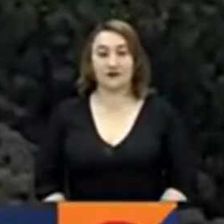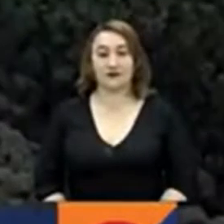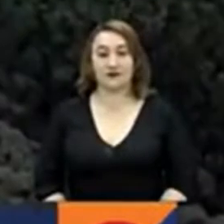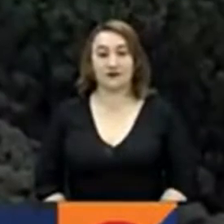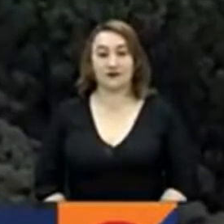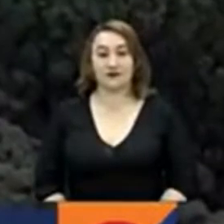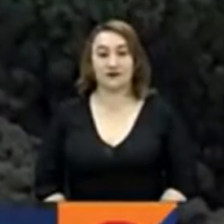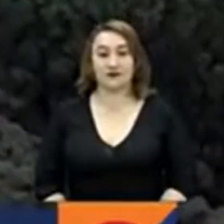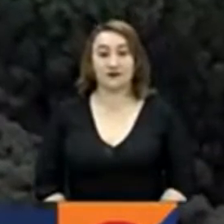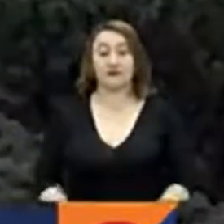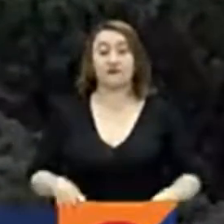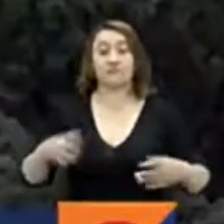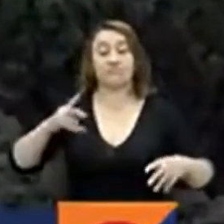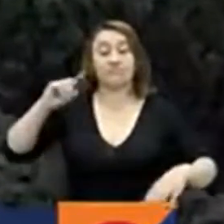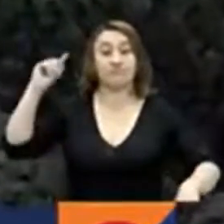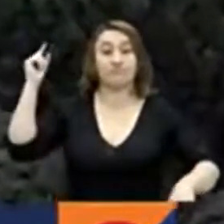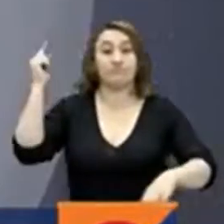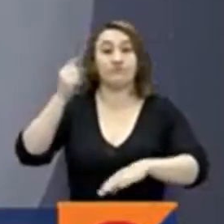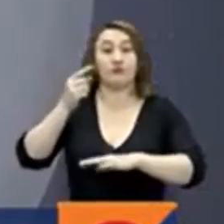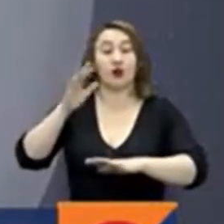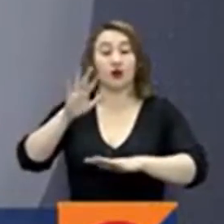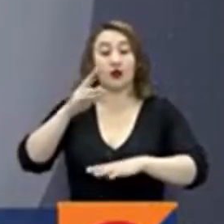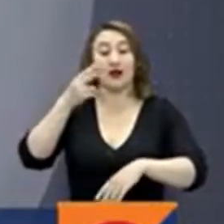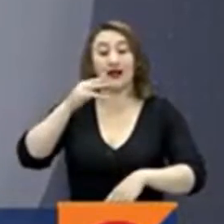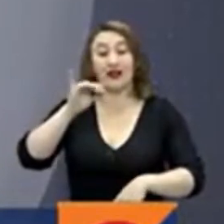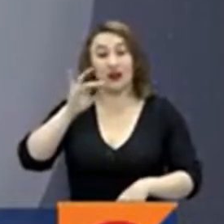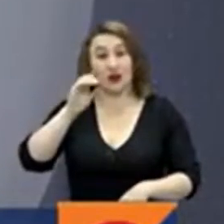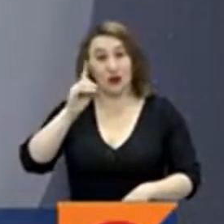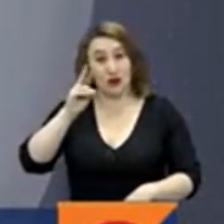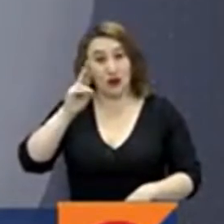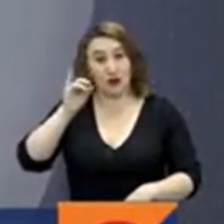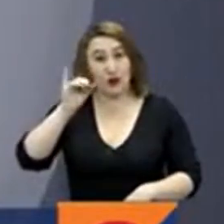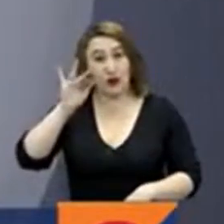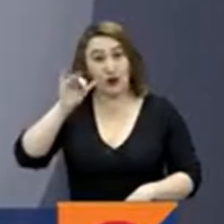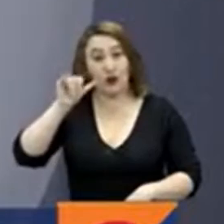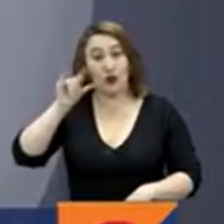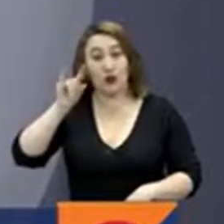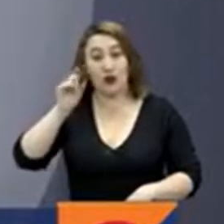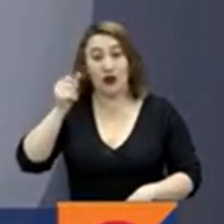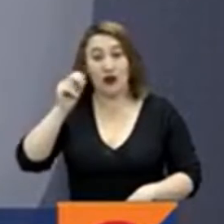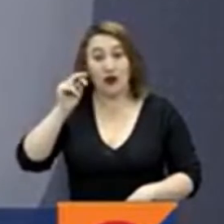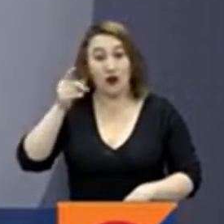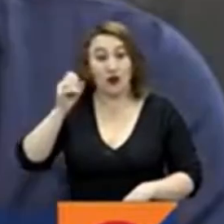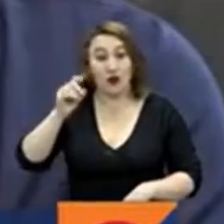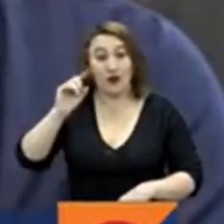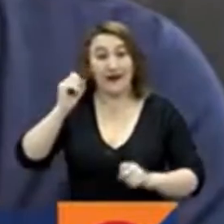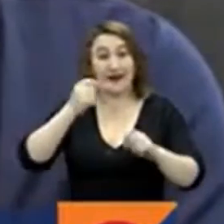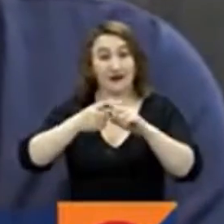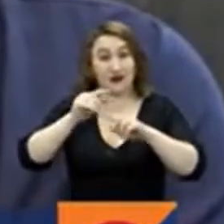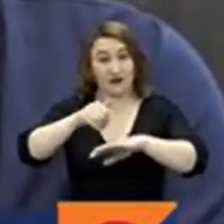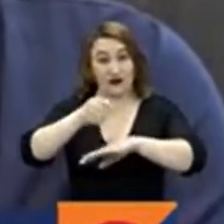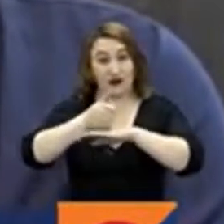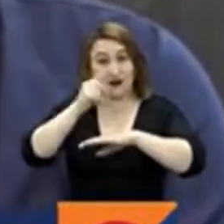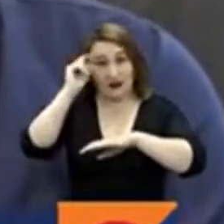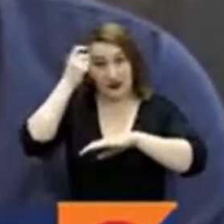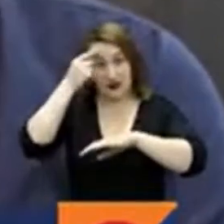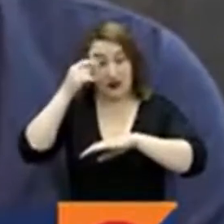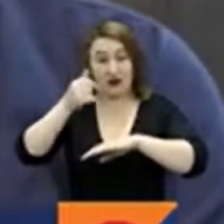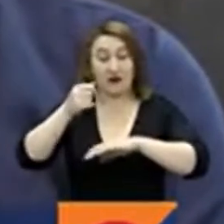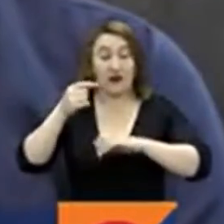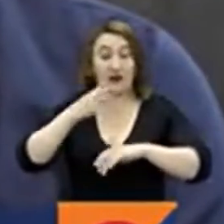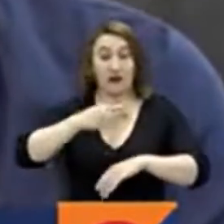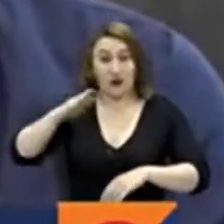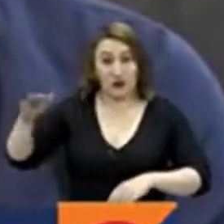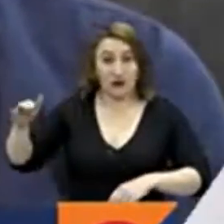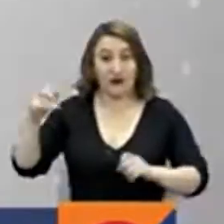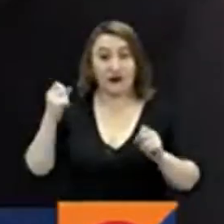9 imputaciones de cargos por Hidroituango. En la lista, el exgobernador de Antioquia, Luis Alfredo Ramos, y el exalcalde de Medellín,